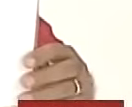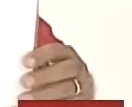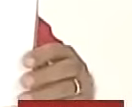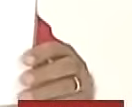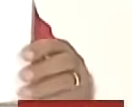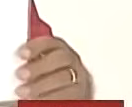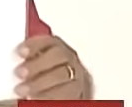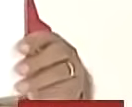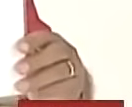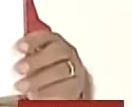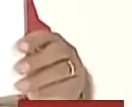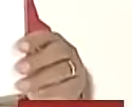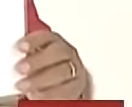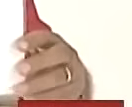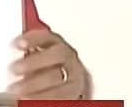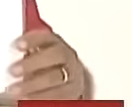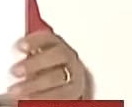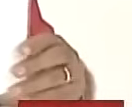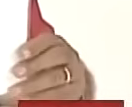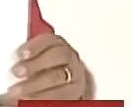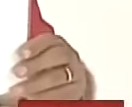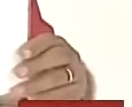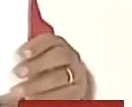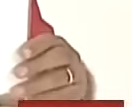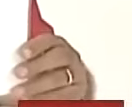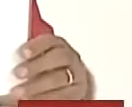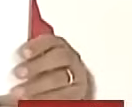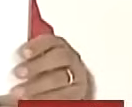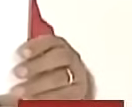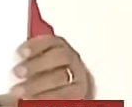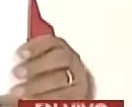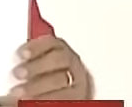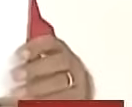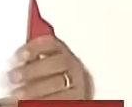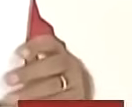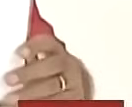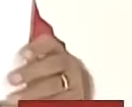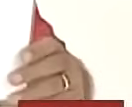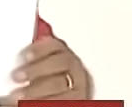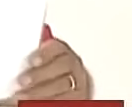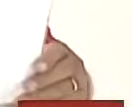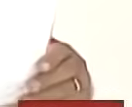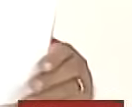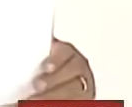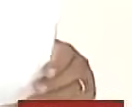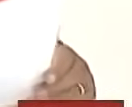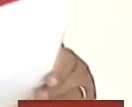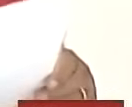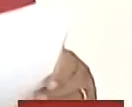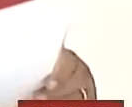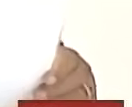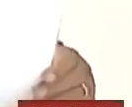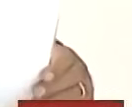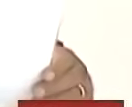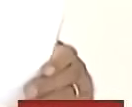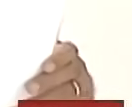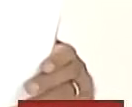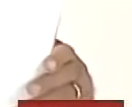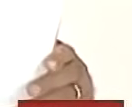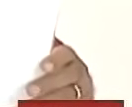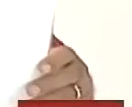de un mar pendiente por delimitar de manera ilegal y en violación del derecho internacional? Respuesta del pueblo